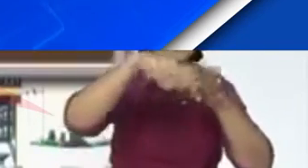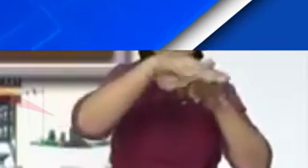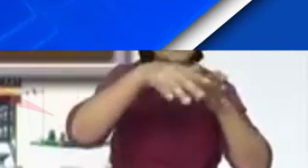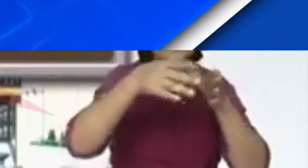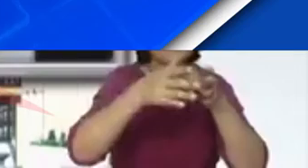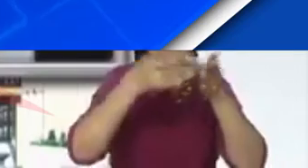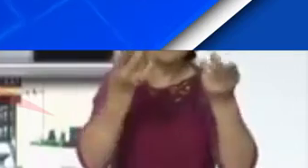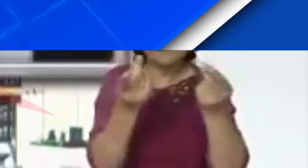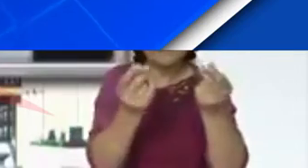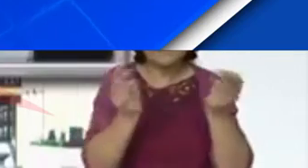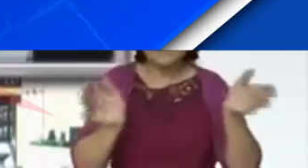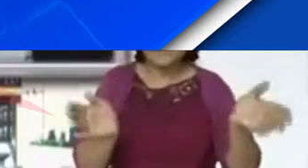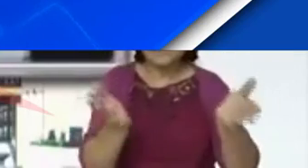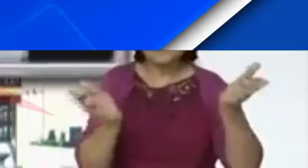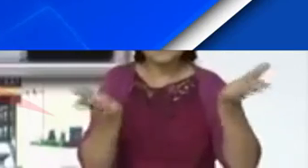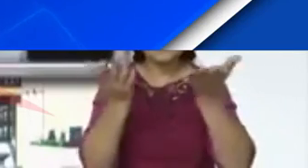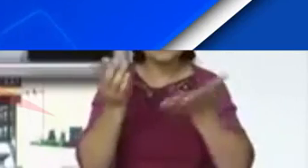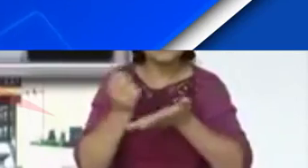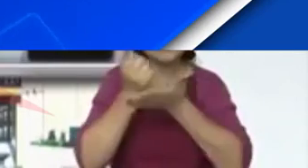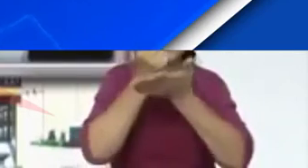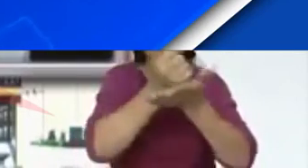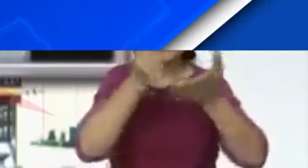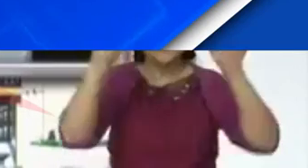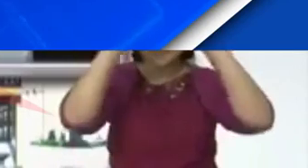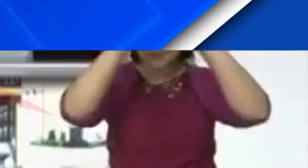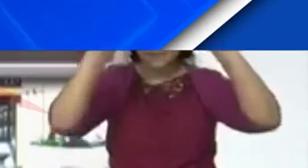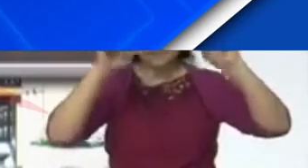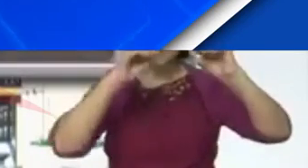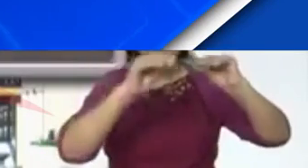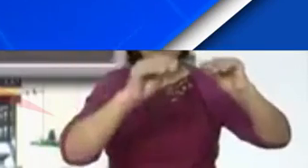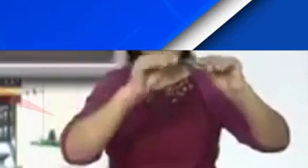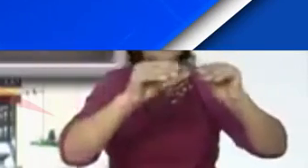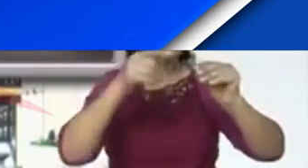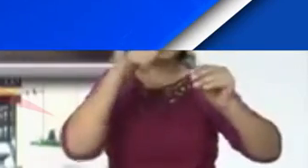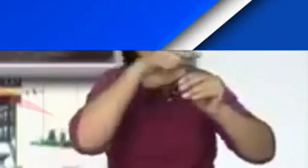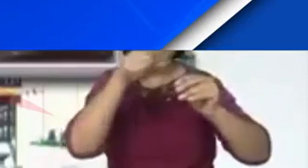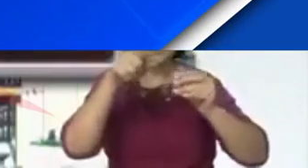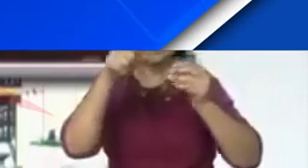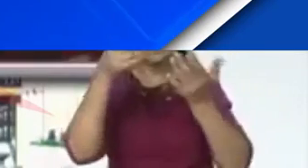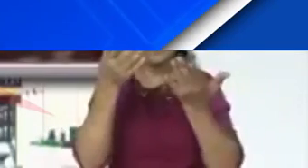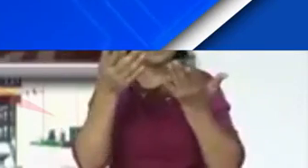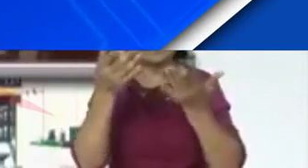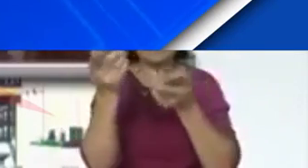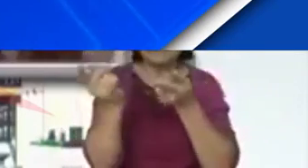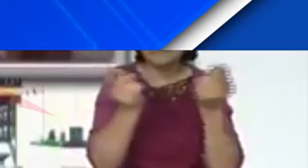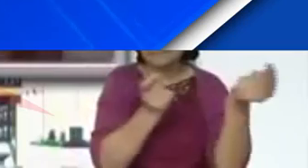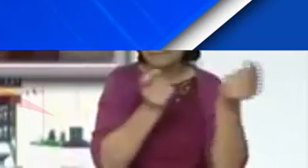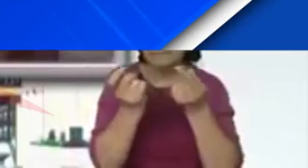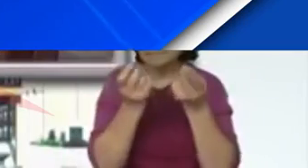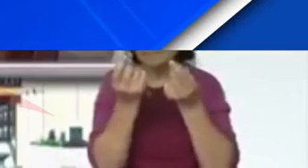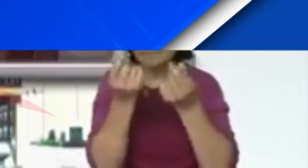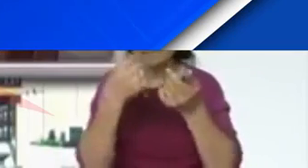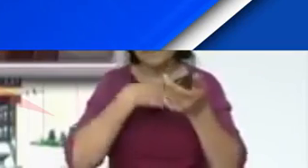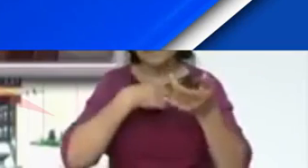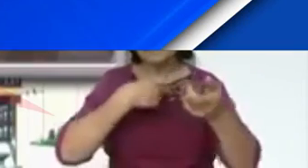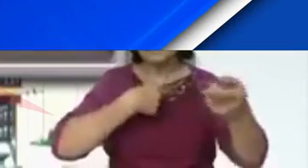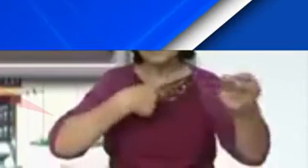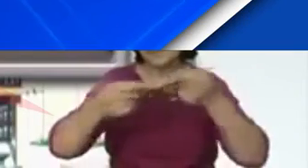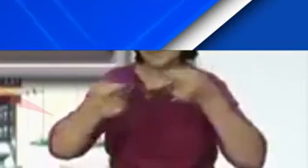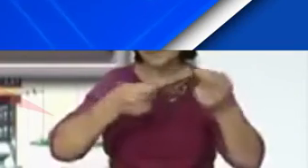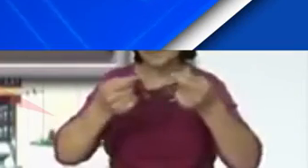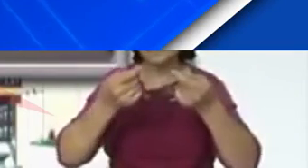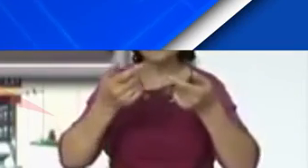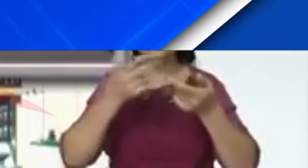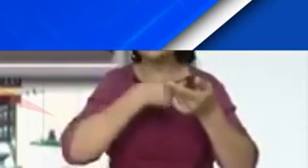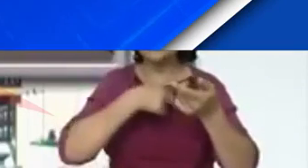dinamización y brindando capacitación técnica para la administración de los negocios, aplicando medidas